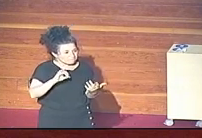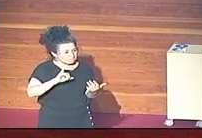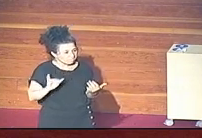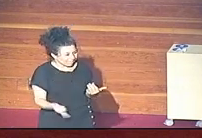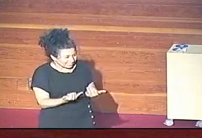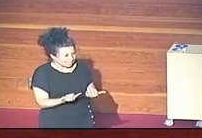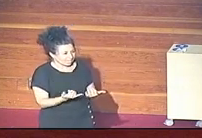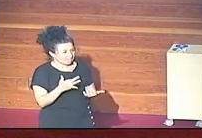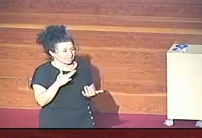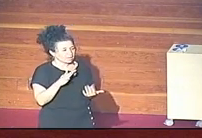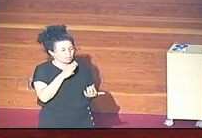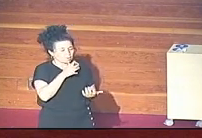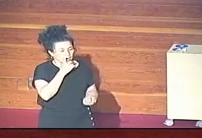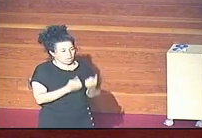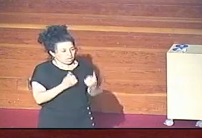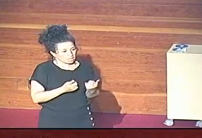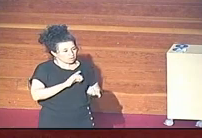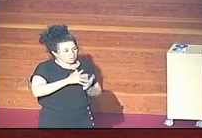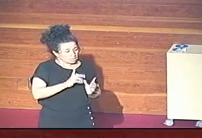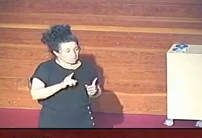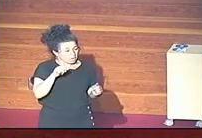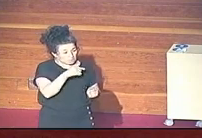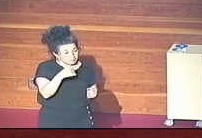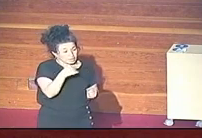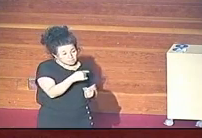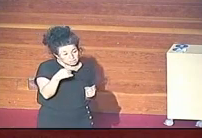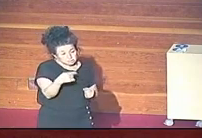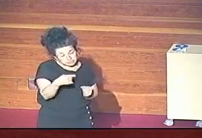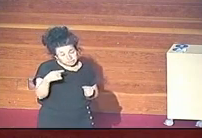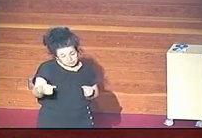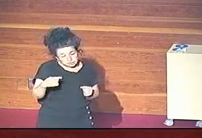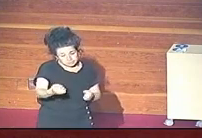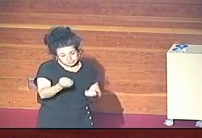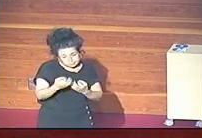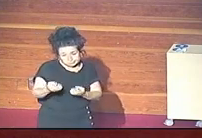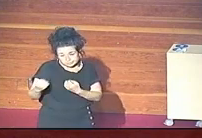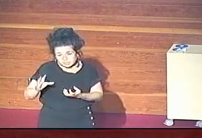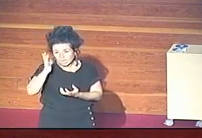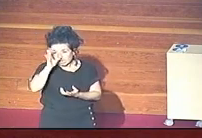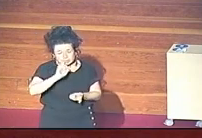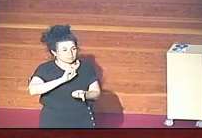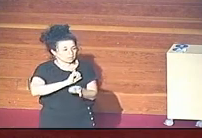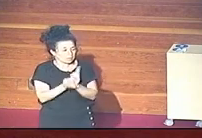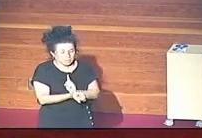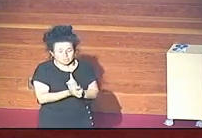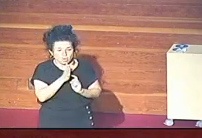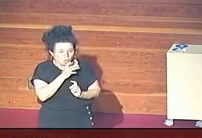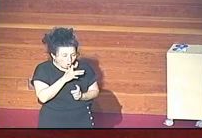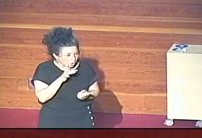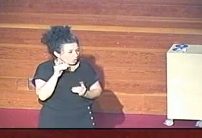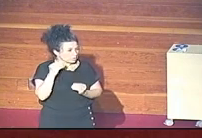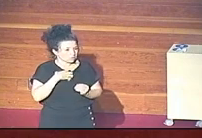cuando uno recibe muchas noticias negativas o le están diciendo que el cambio climático es un horror que no podemos hacer nada que es un problema tan